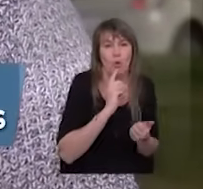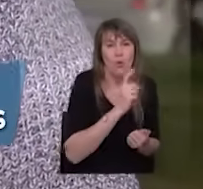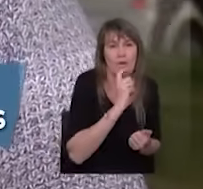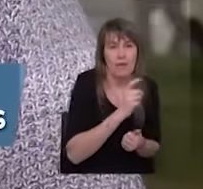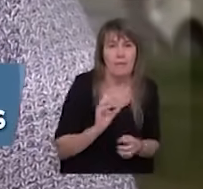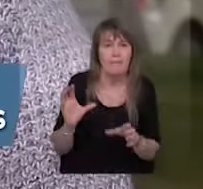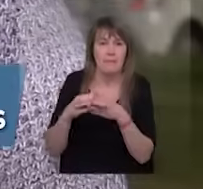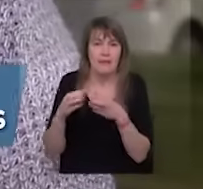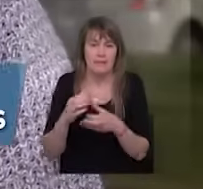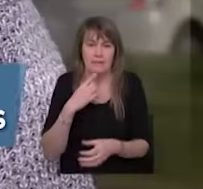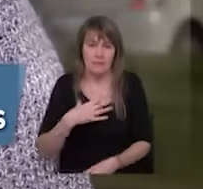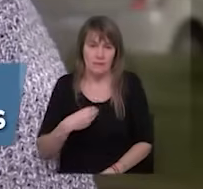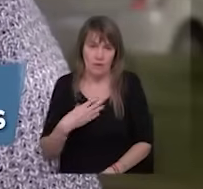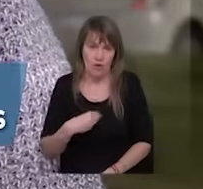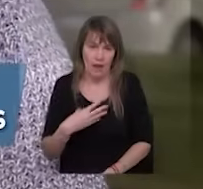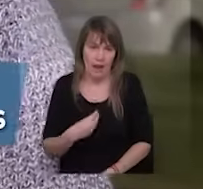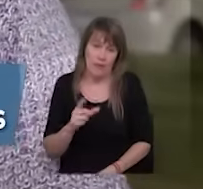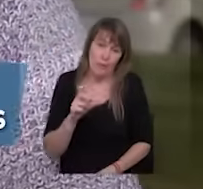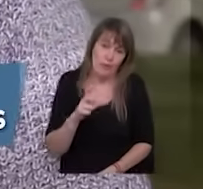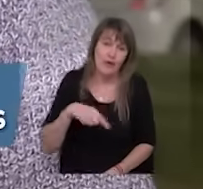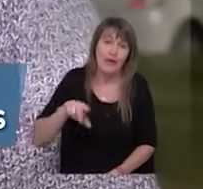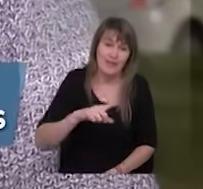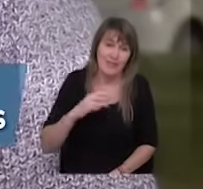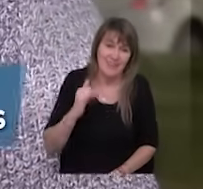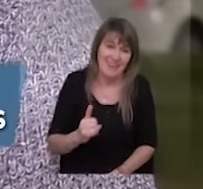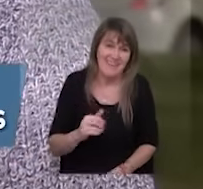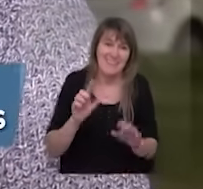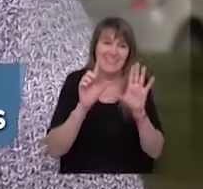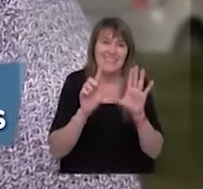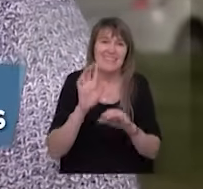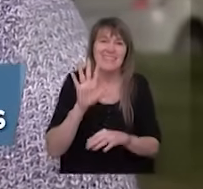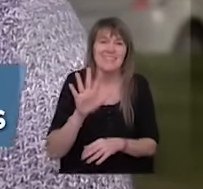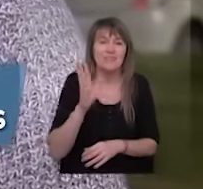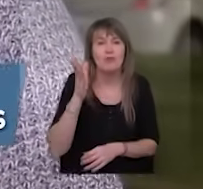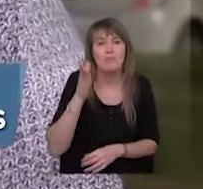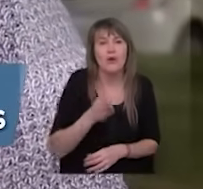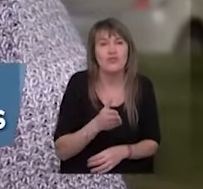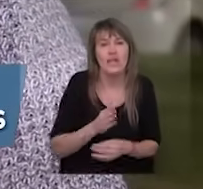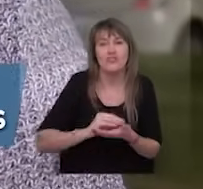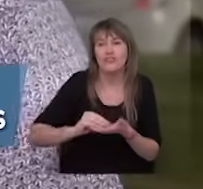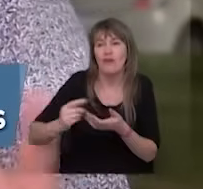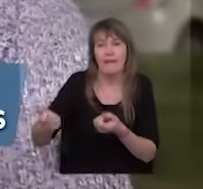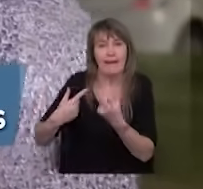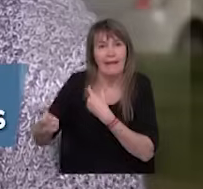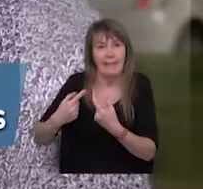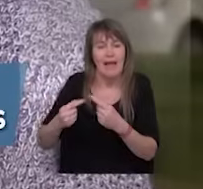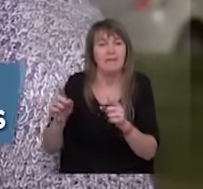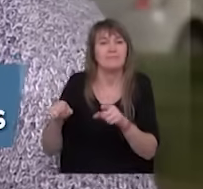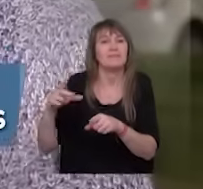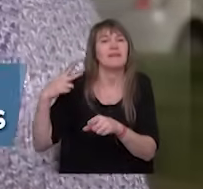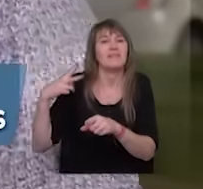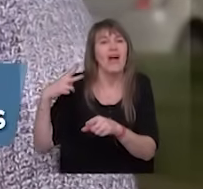que básicamente por su financiamiento porque el 75 por del financiamiento electoral que reciben es del sector